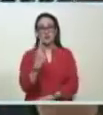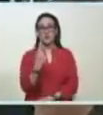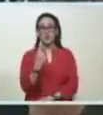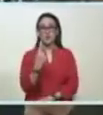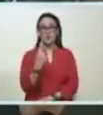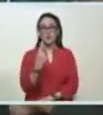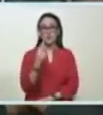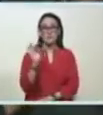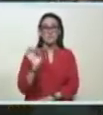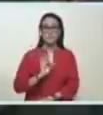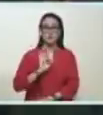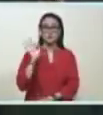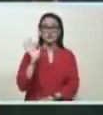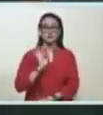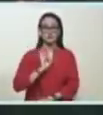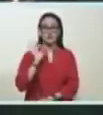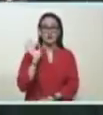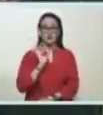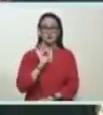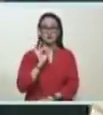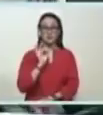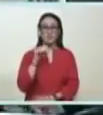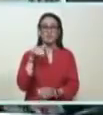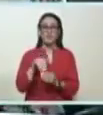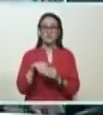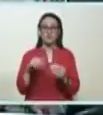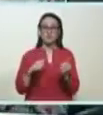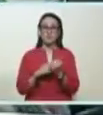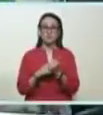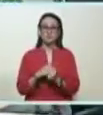67.81% de los votos emitidos.